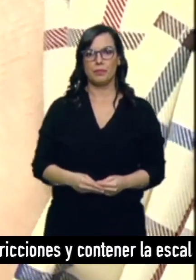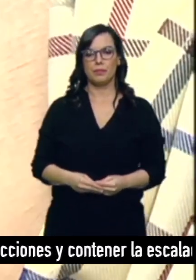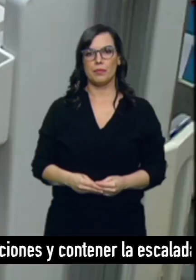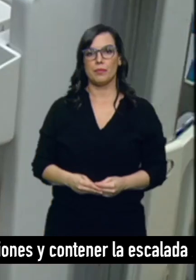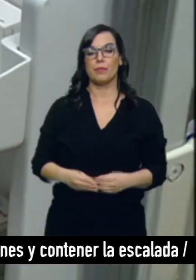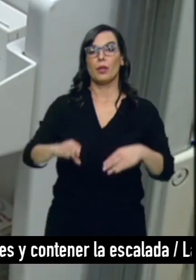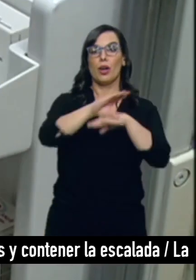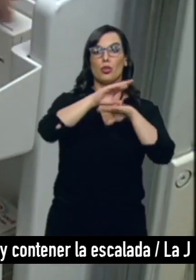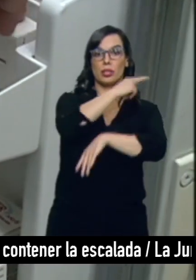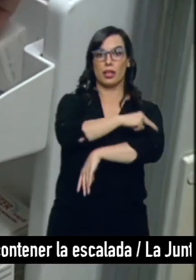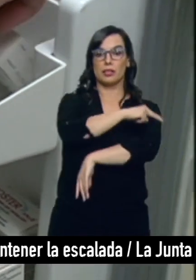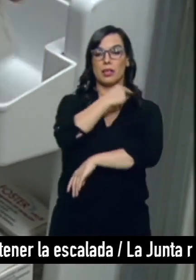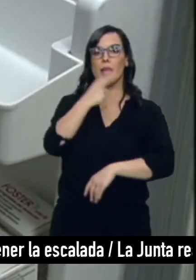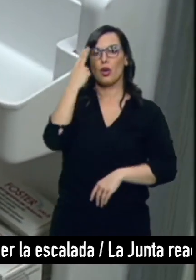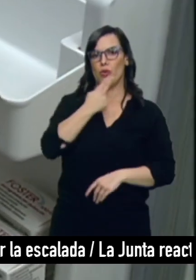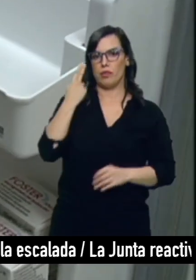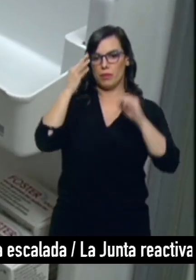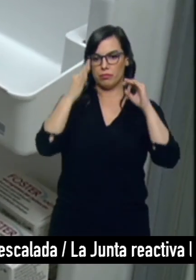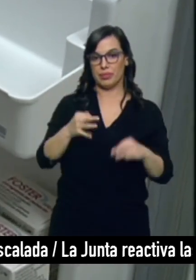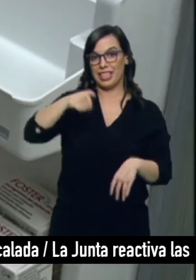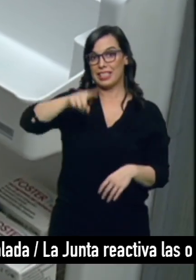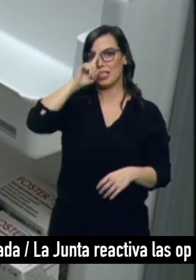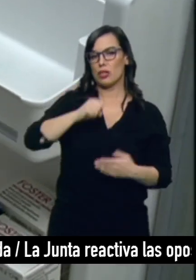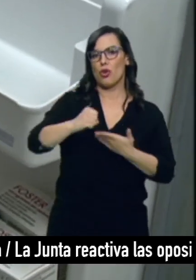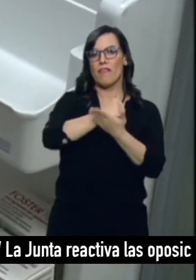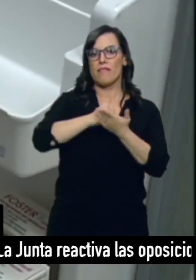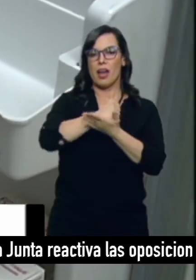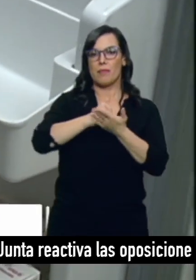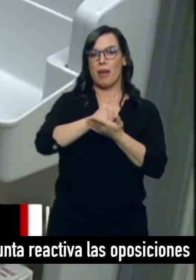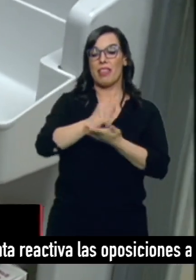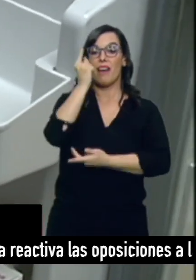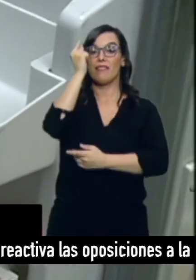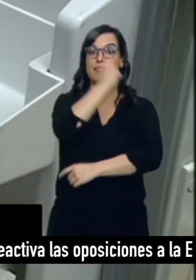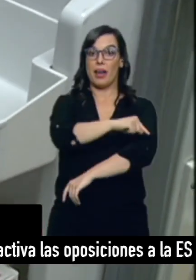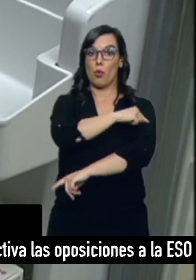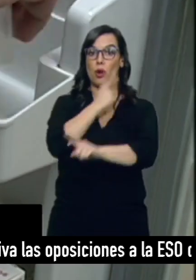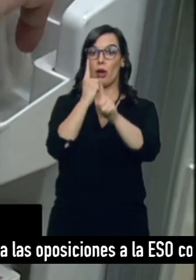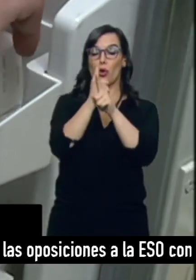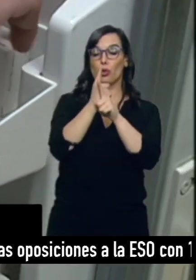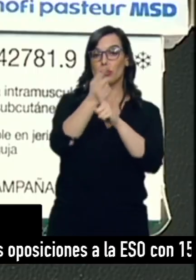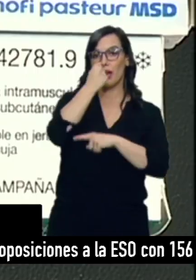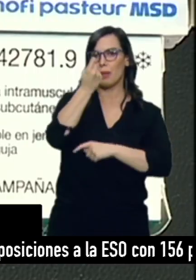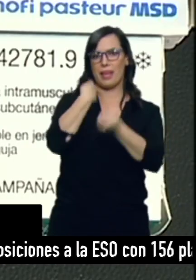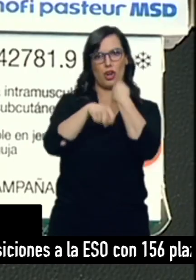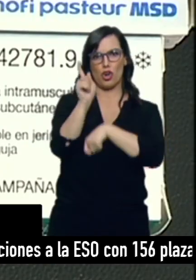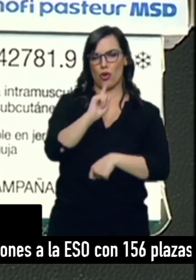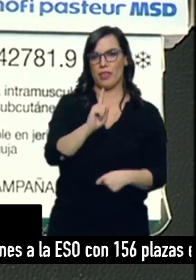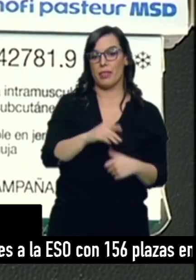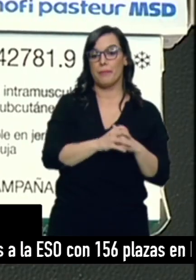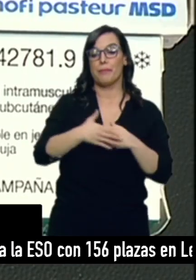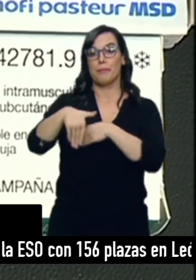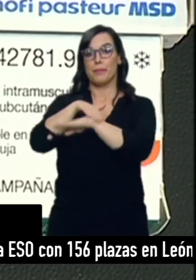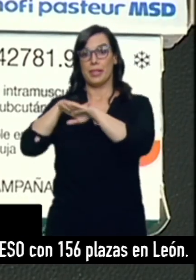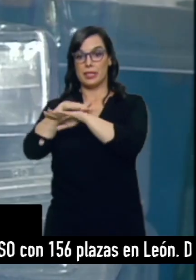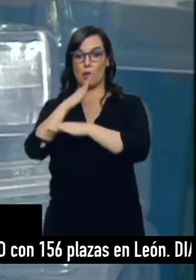La Consejería de Sanidad ha confirmado que las farmacias no venderán este año la vacuna contra la gripe. El Ministerio y las comunidades